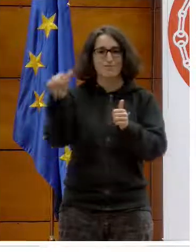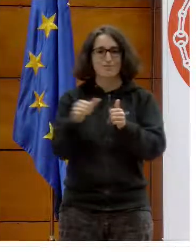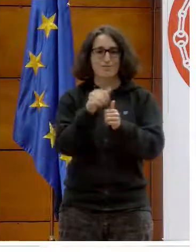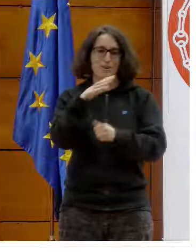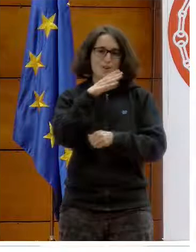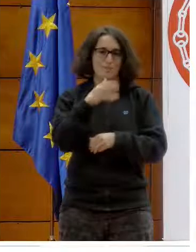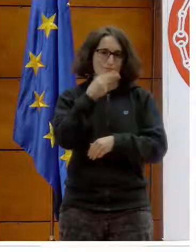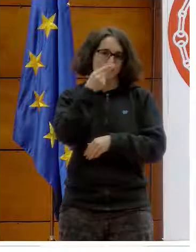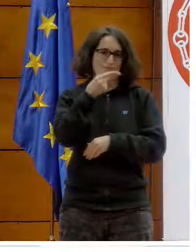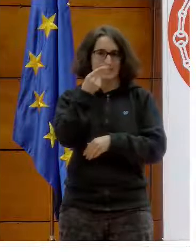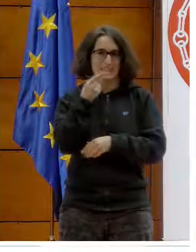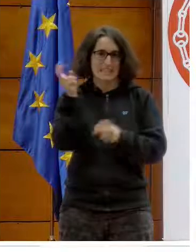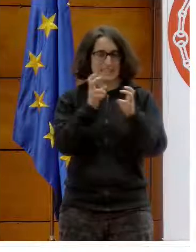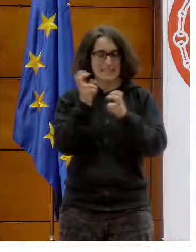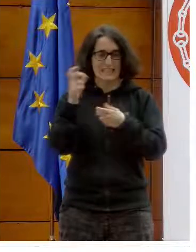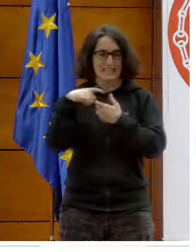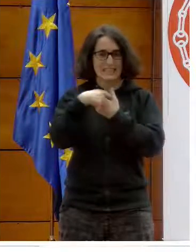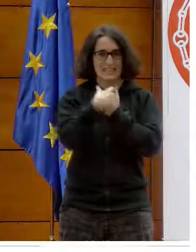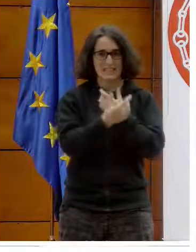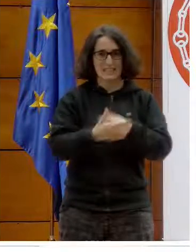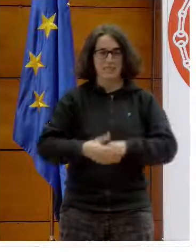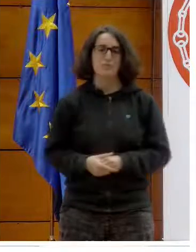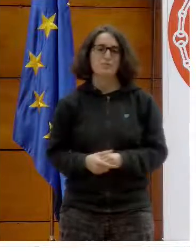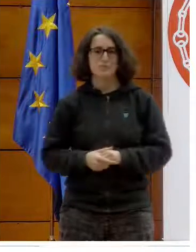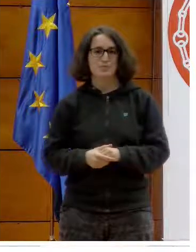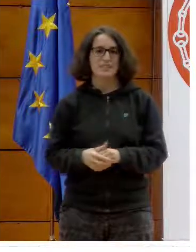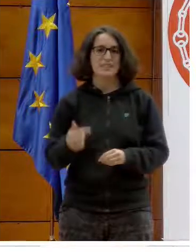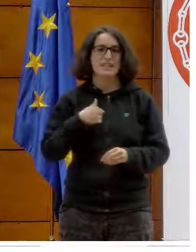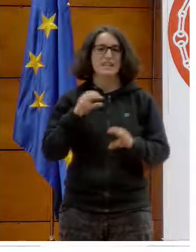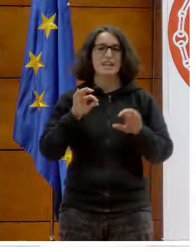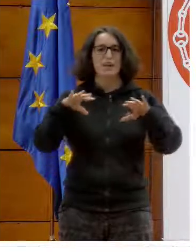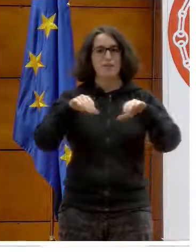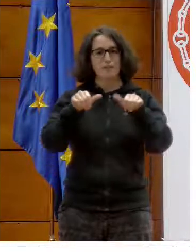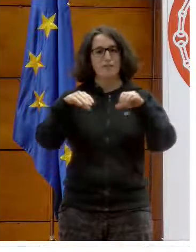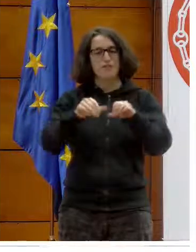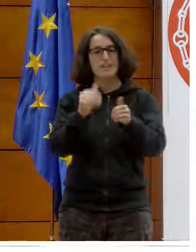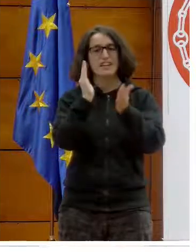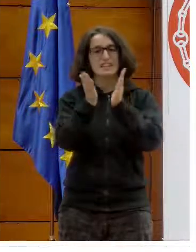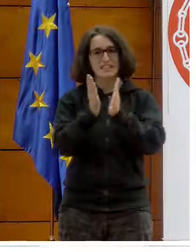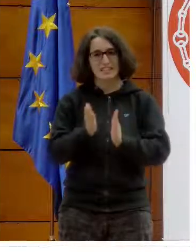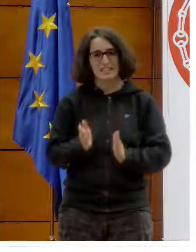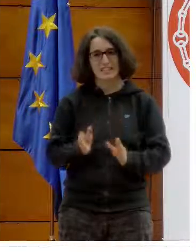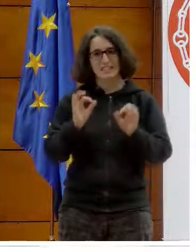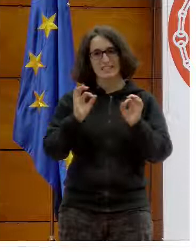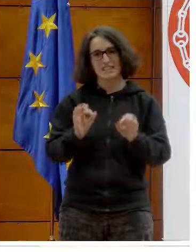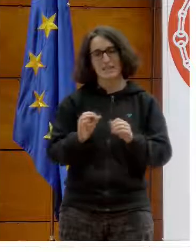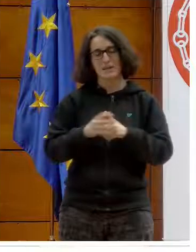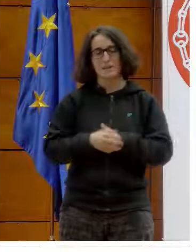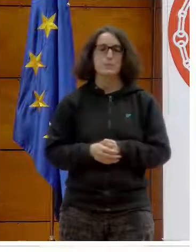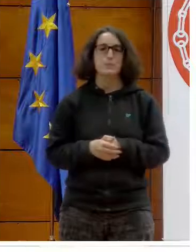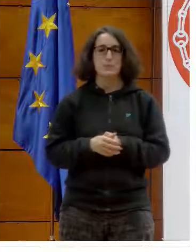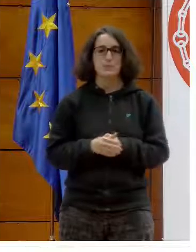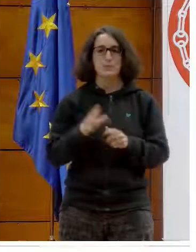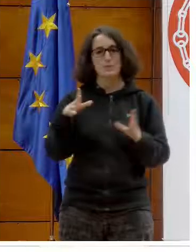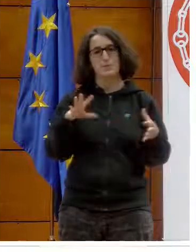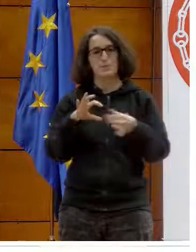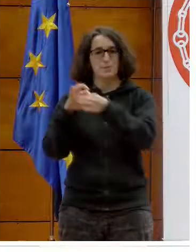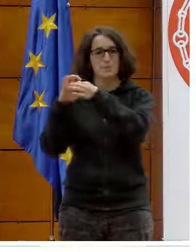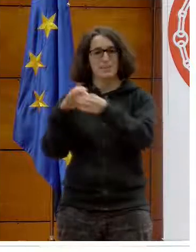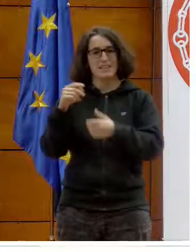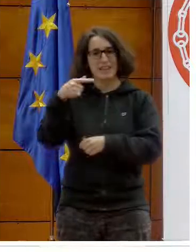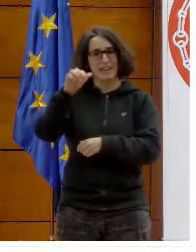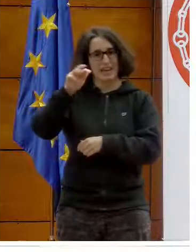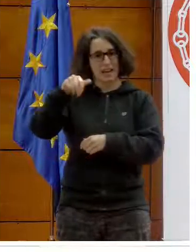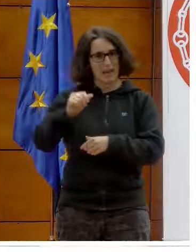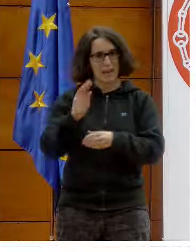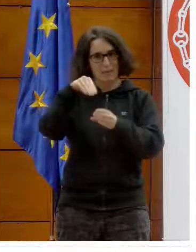ya me han presentado, yo soy Amaya Aguas, soy fisioterapeuta en neurorehabilitación y junto con Gema trabajo en la Asociación de Daño Cerebral de